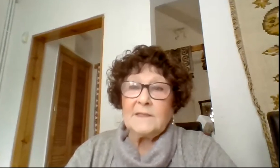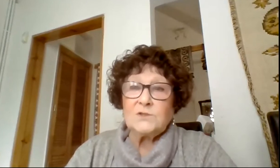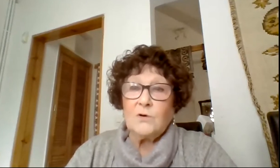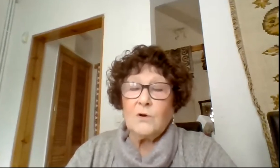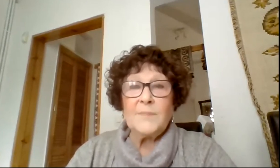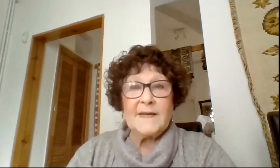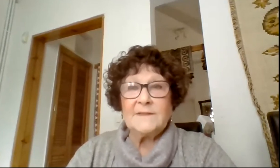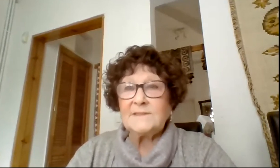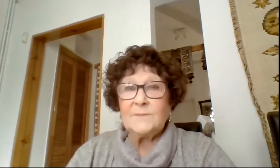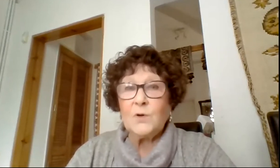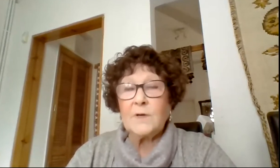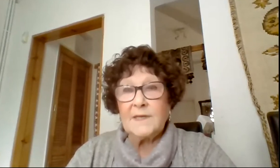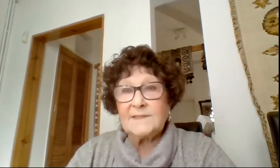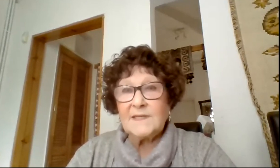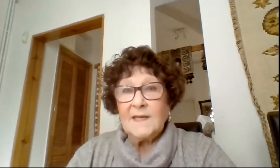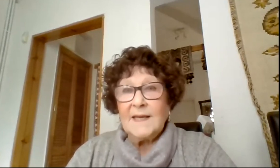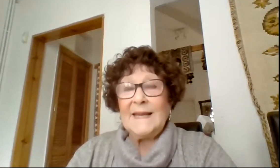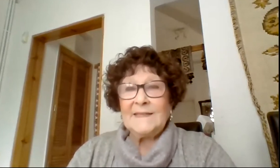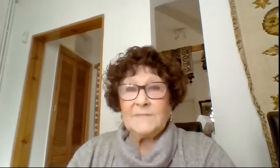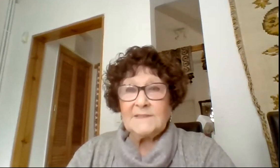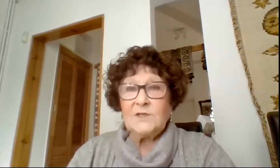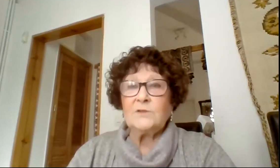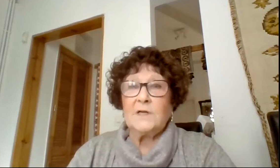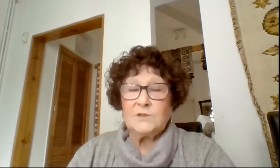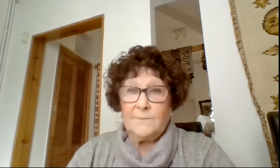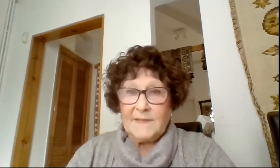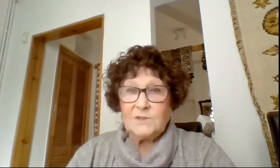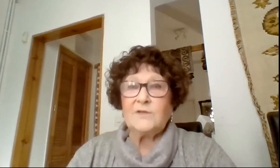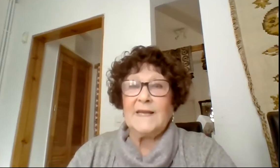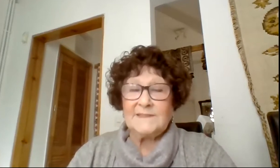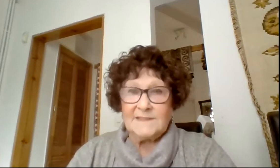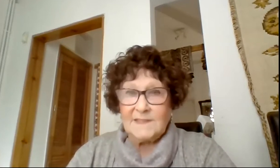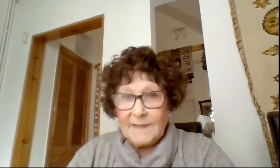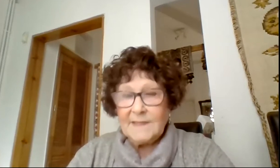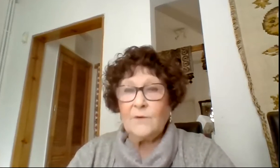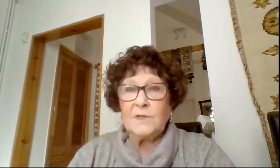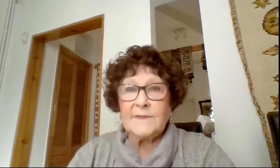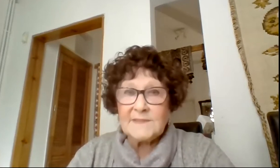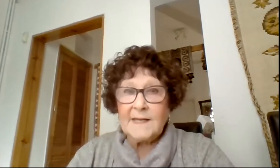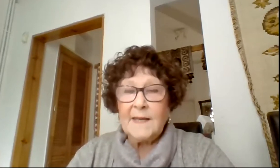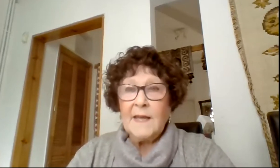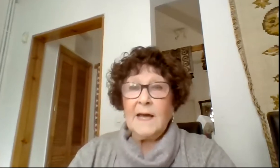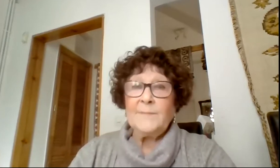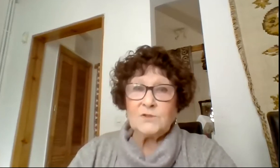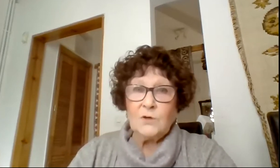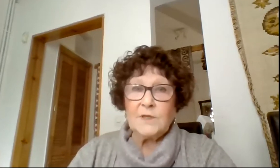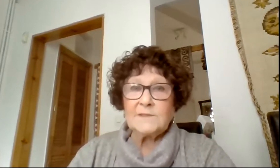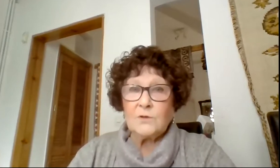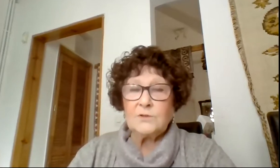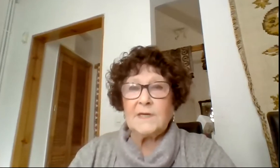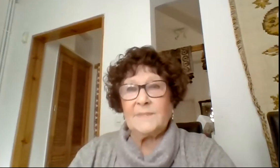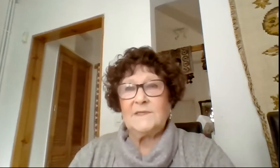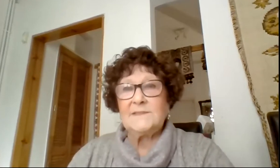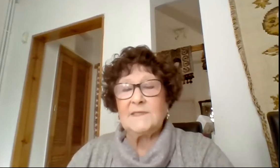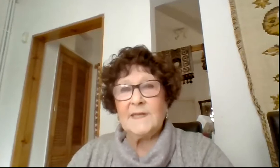temas que son complicadísimos, que es la adaptación de los espacios de la accesibilidad universal a personas